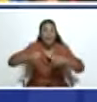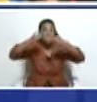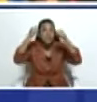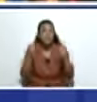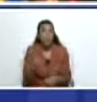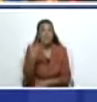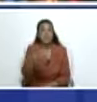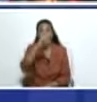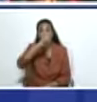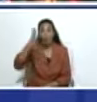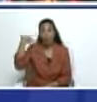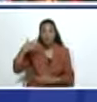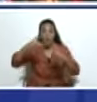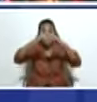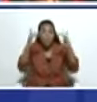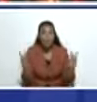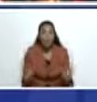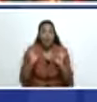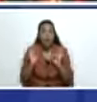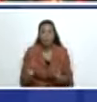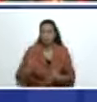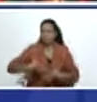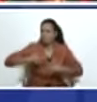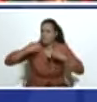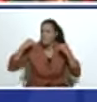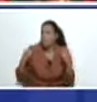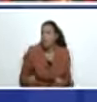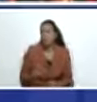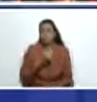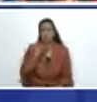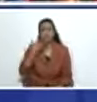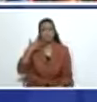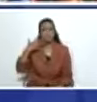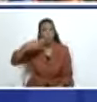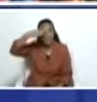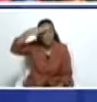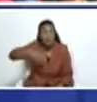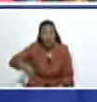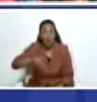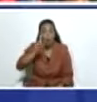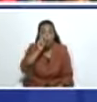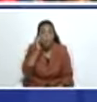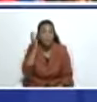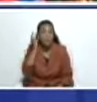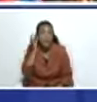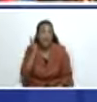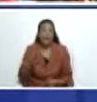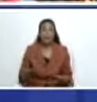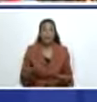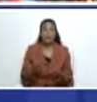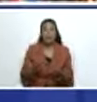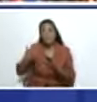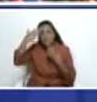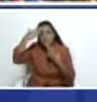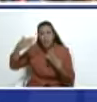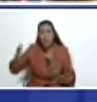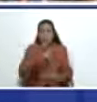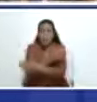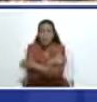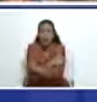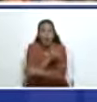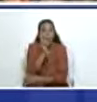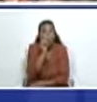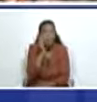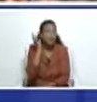de la batalla de los puentes tuvo un protagonista fundamental, los milicianos, las milicianas. Mi saludo y mi abrazo